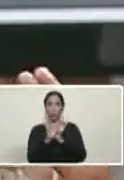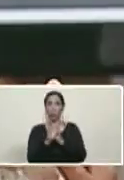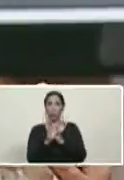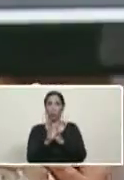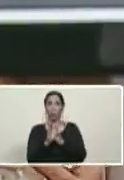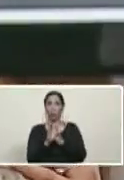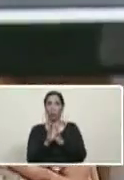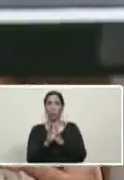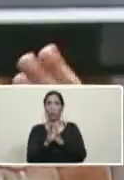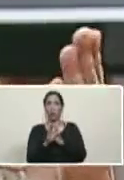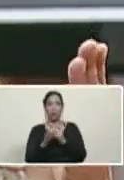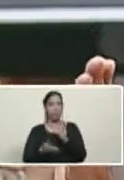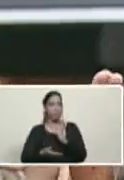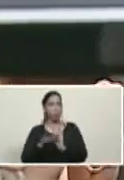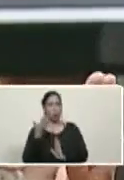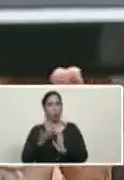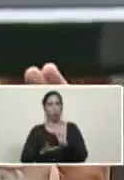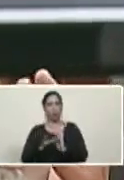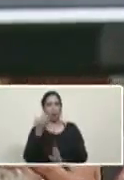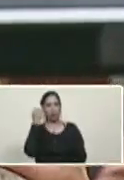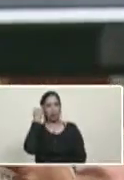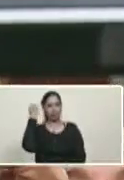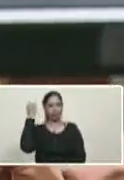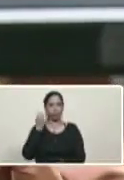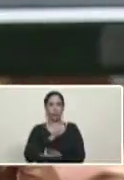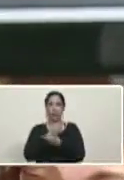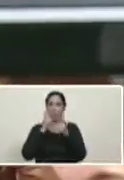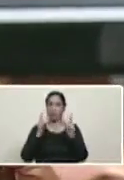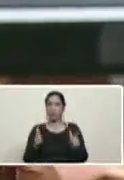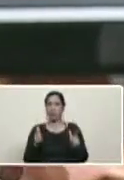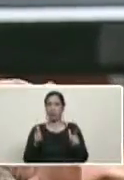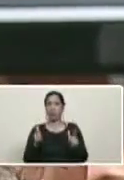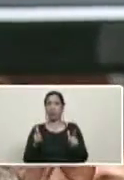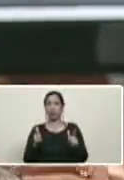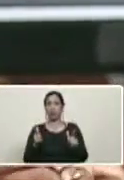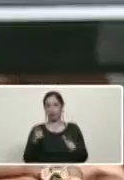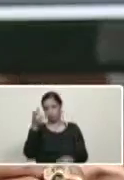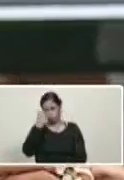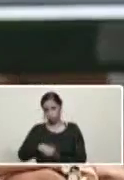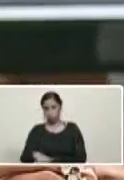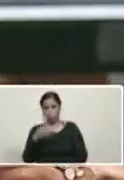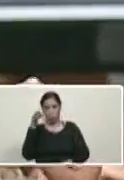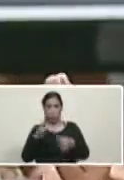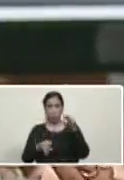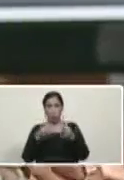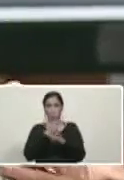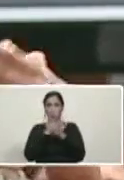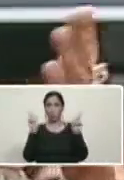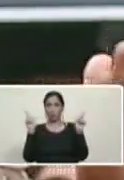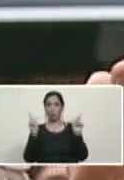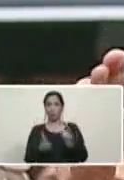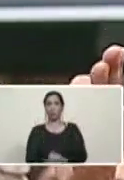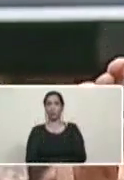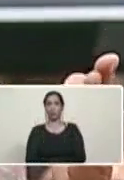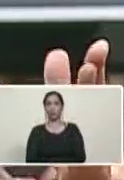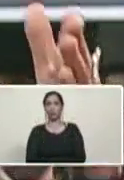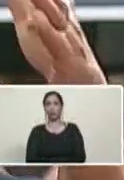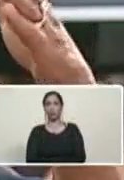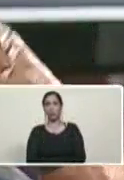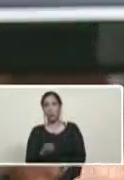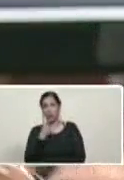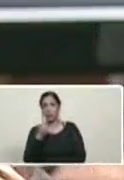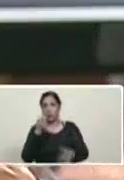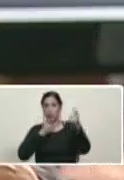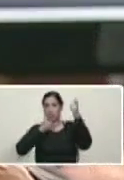muy fuerte para la libertad, ser culto para ser libre, como decía José Martí y como repetía Chávez